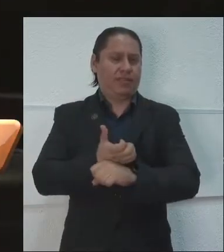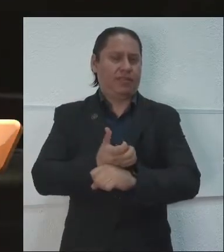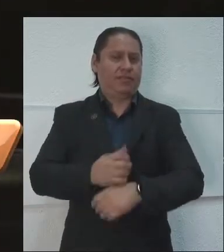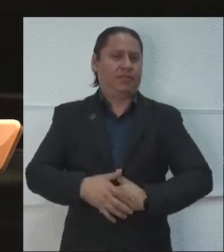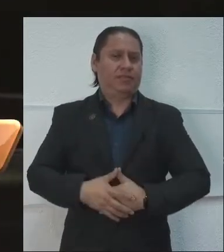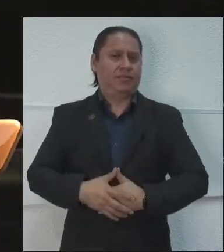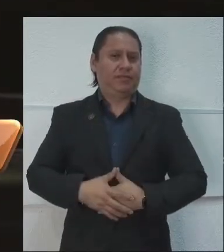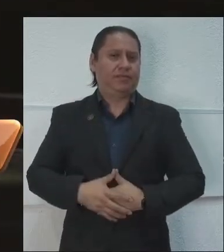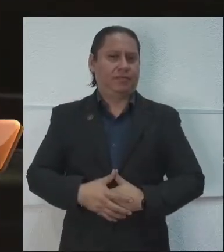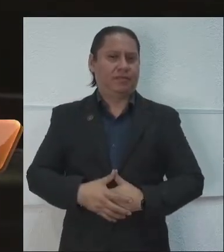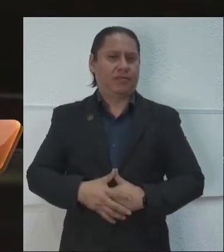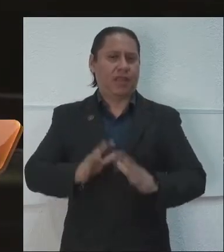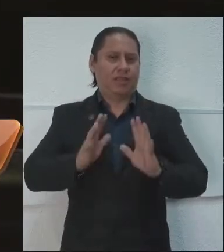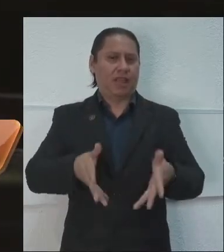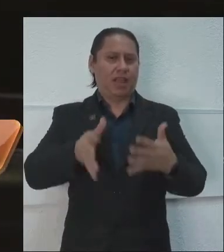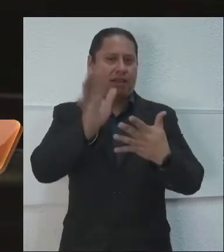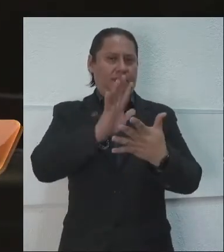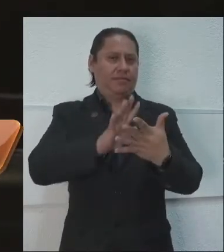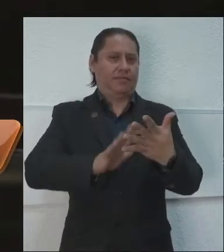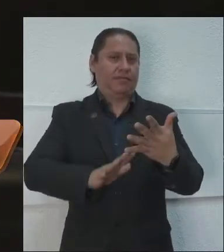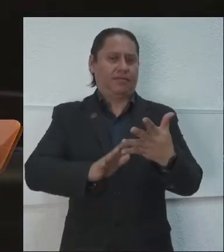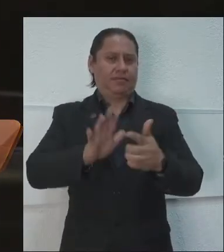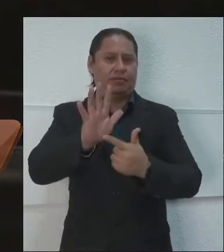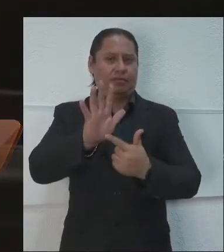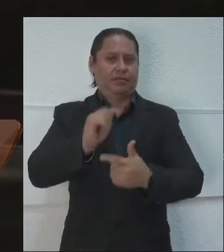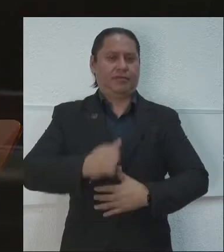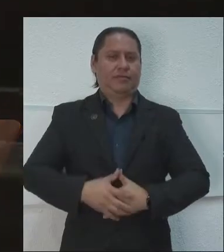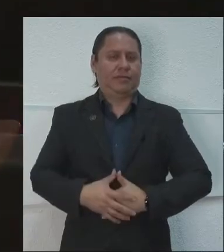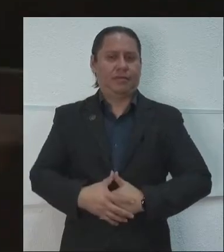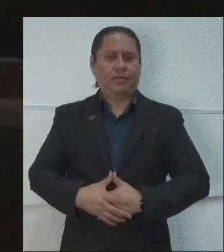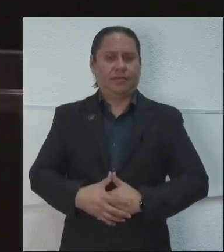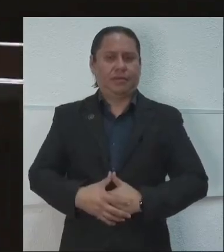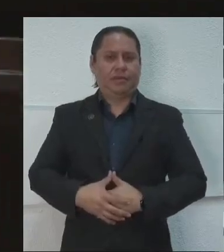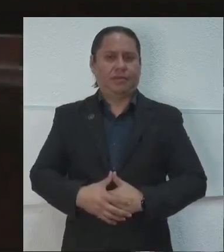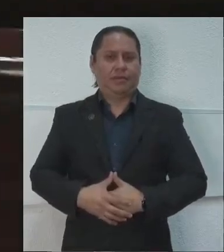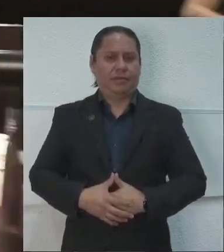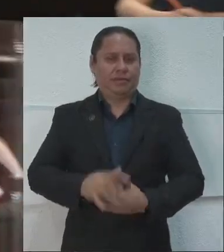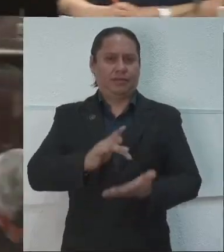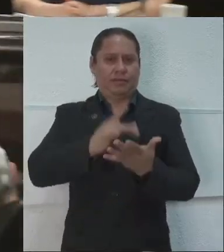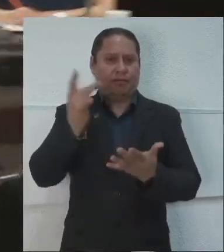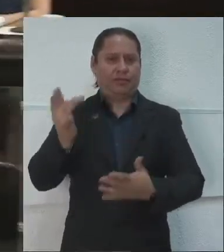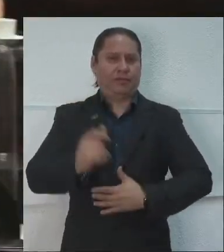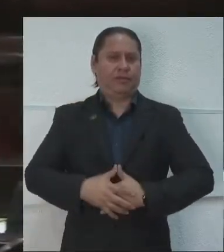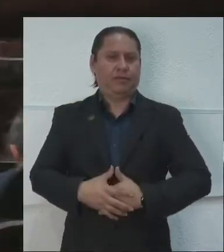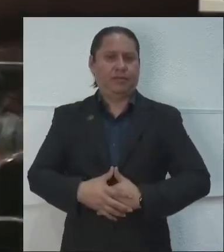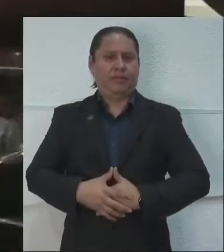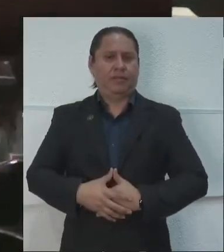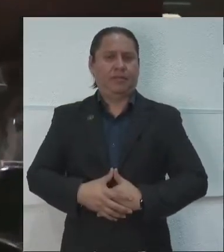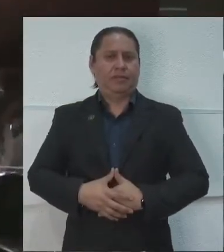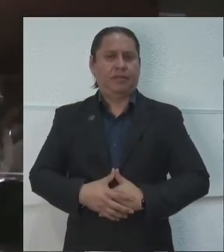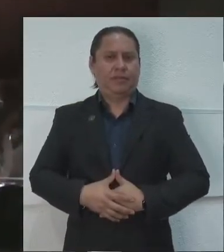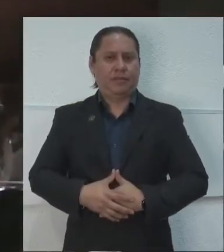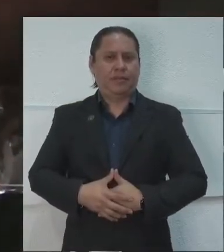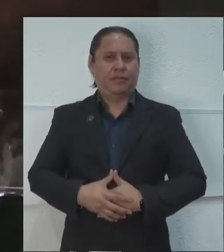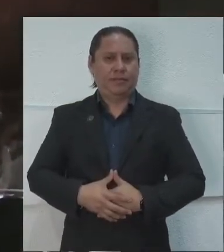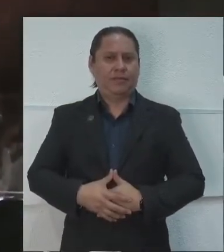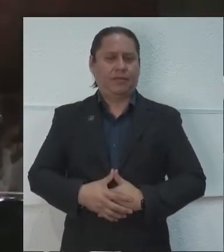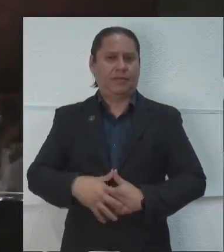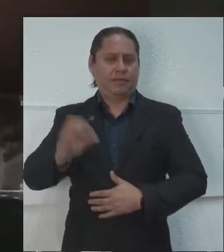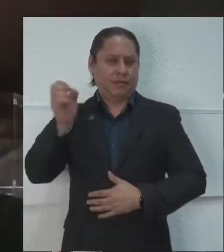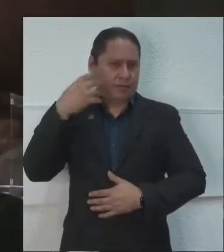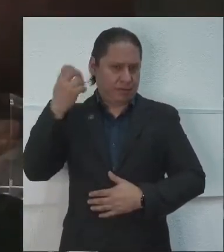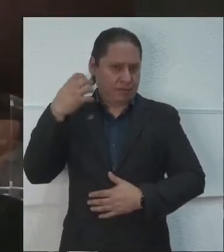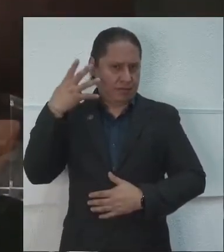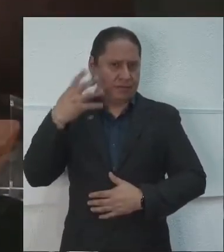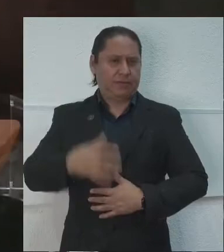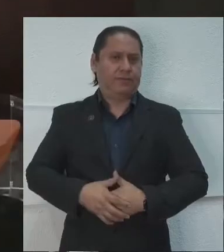del Estado. Está leído el documento, diputada presidenta. Gracias, diputada secretaria. Honorable